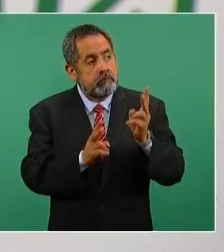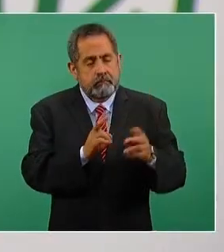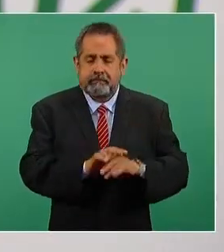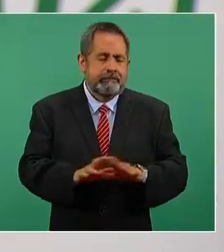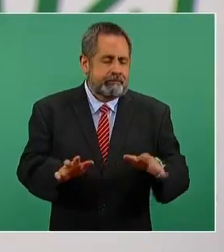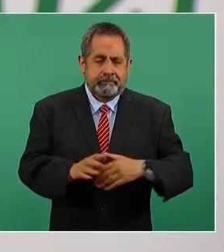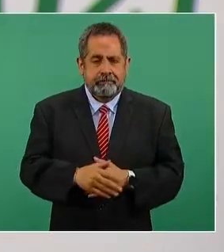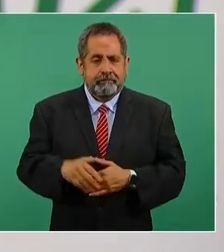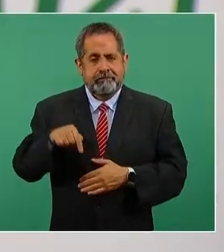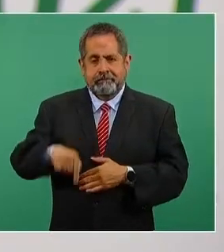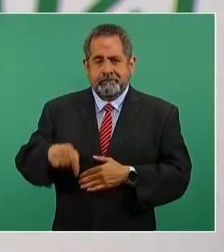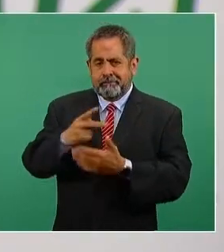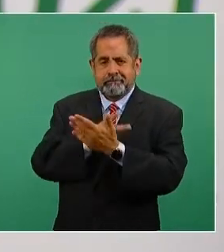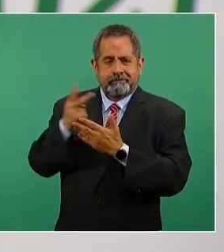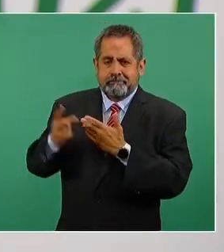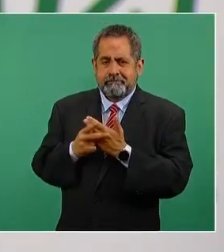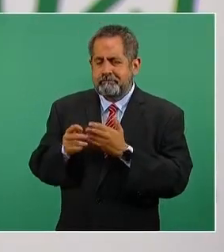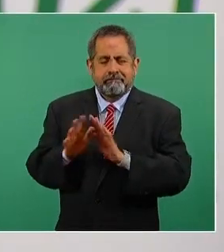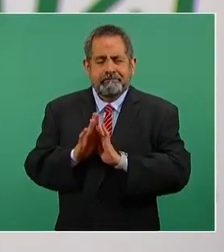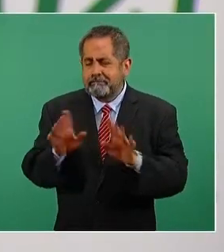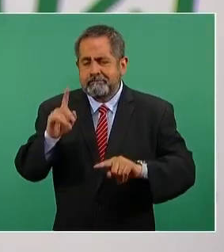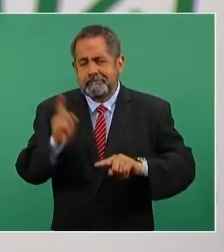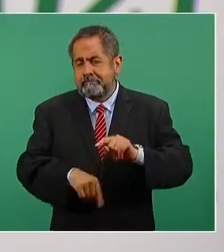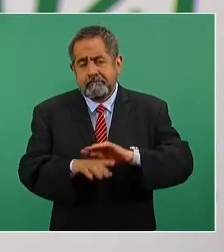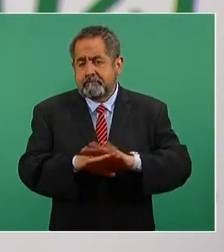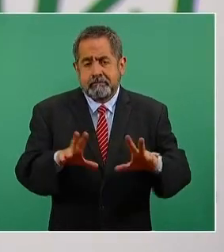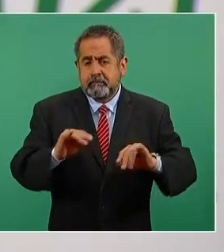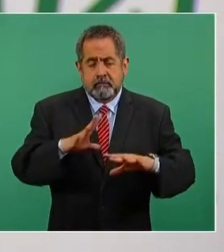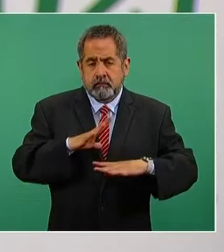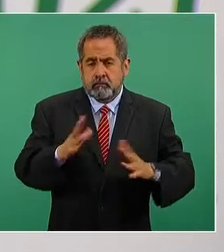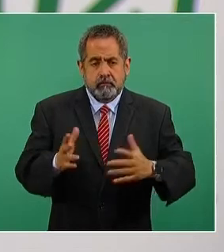nuestro país ese programa ya lo quitaron ellos.